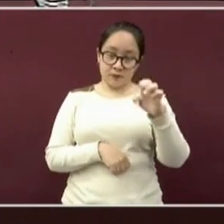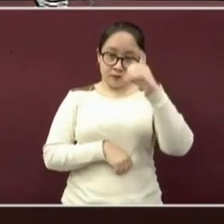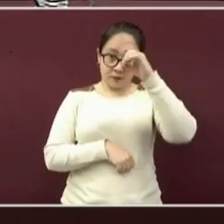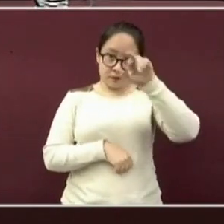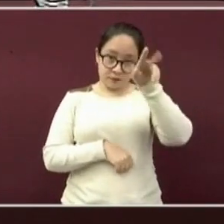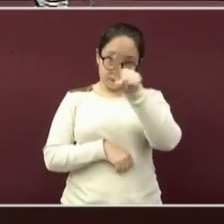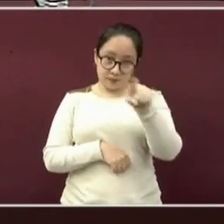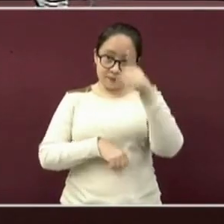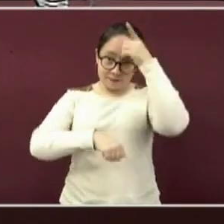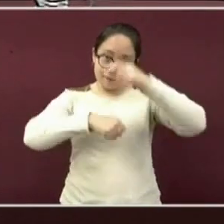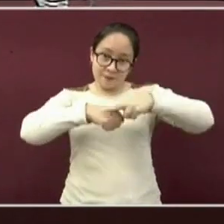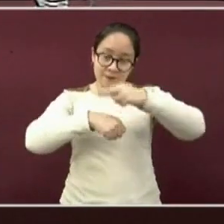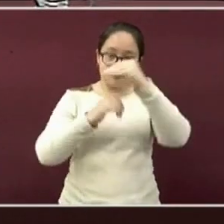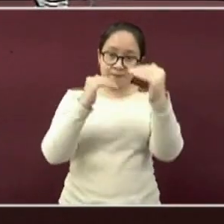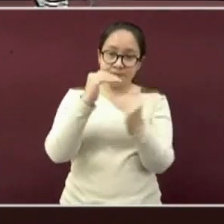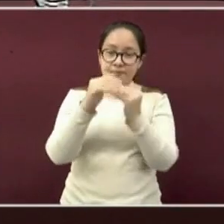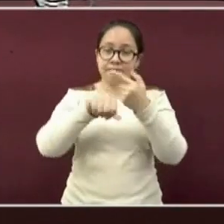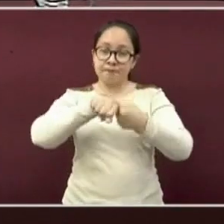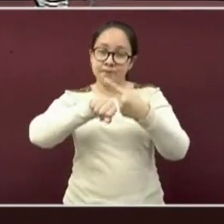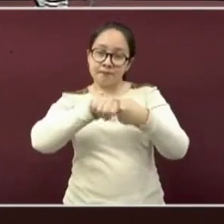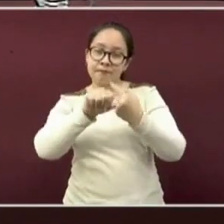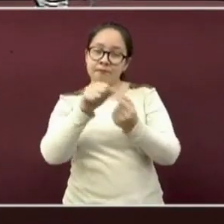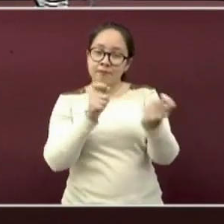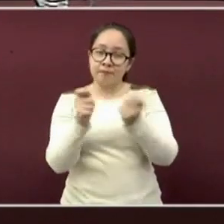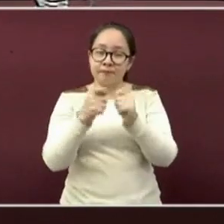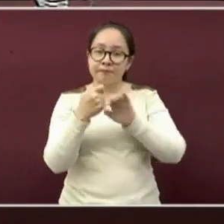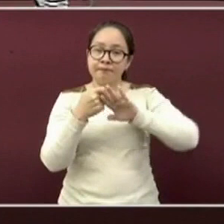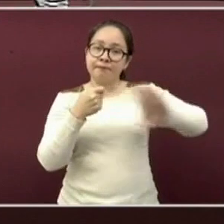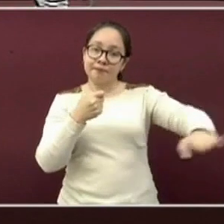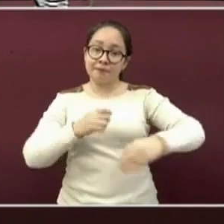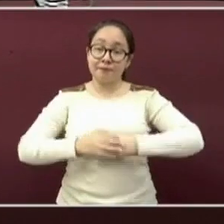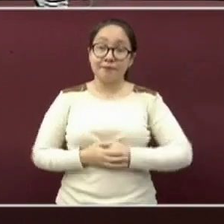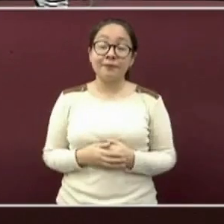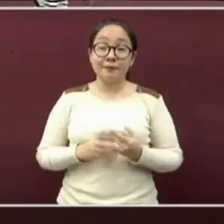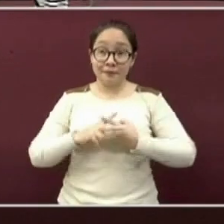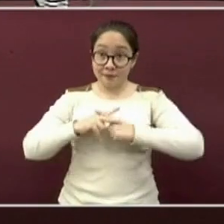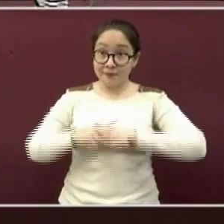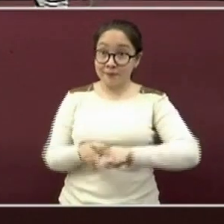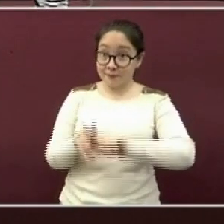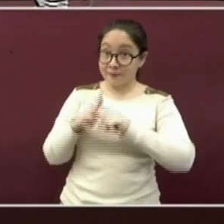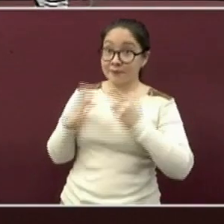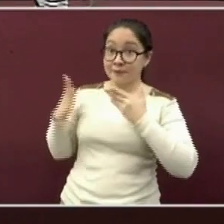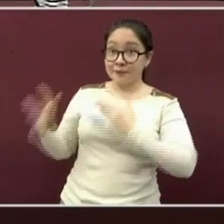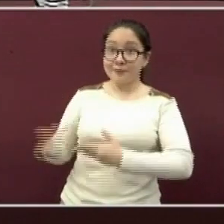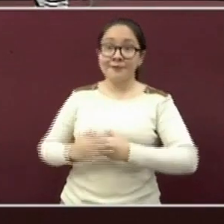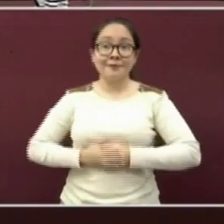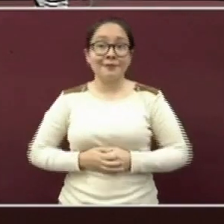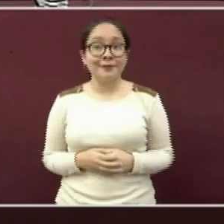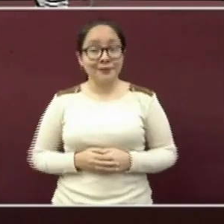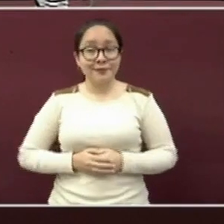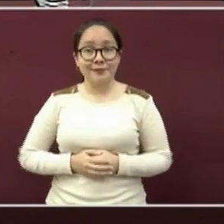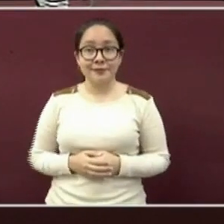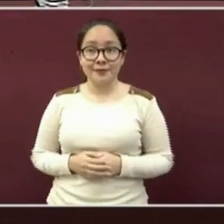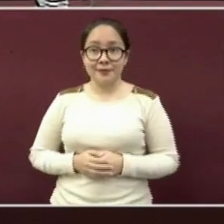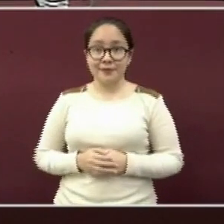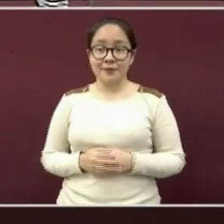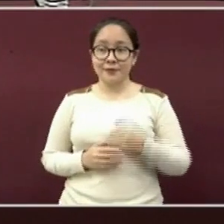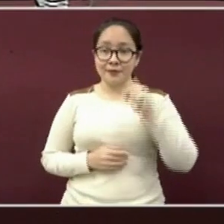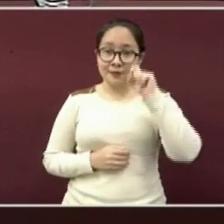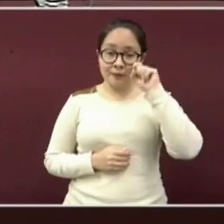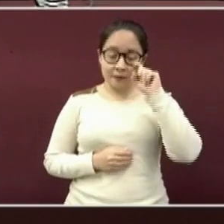subdirectora de Prevención y Control de Enfermedades. Iniciamos con la doctora Guadalupe. Adelante, por favor.